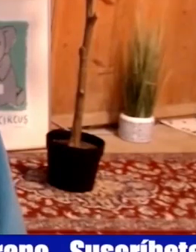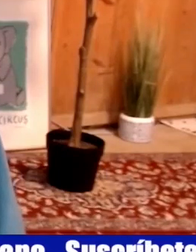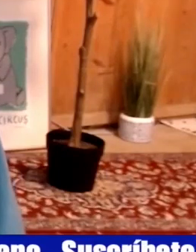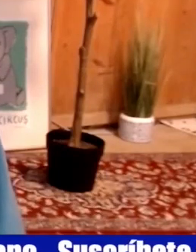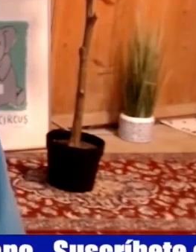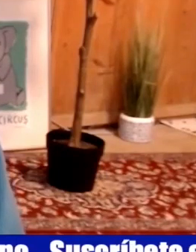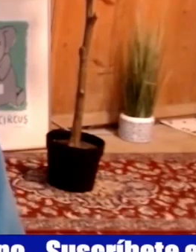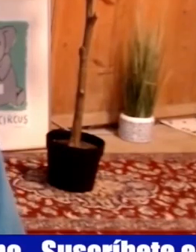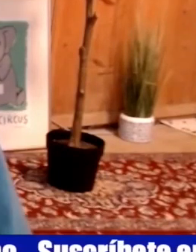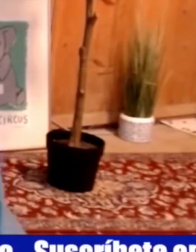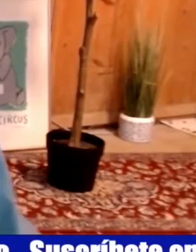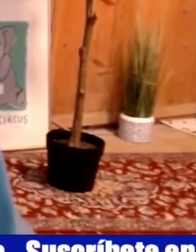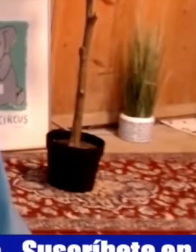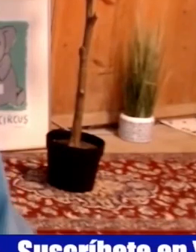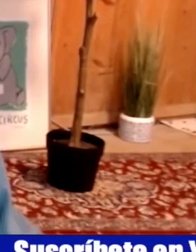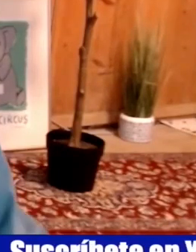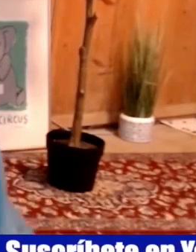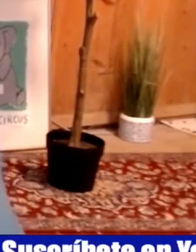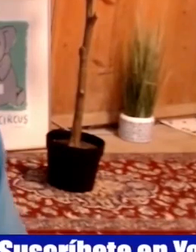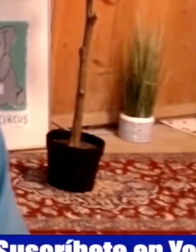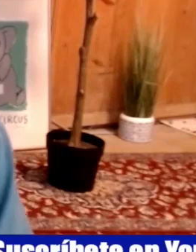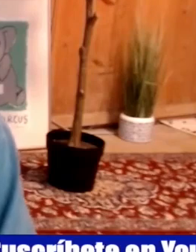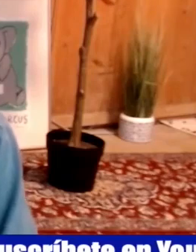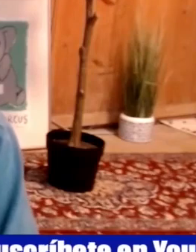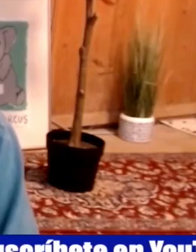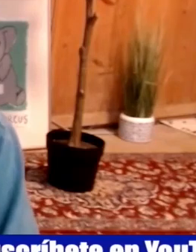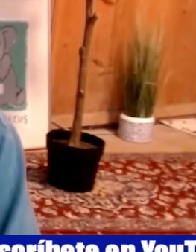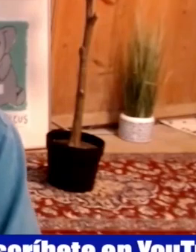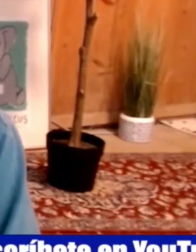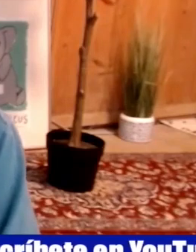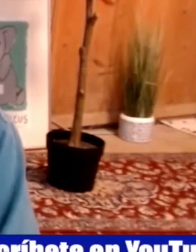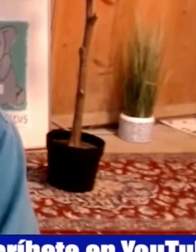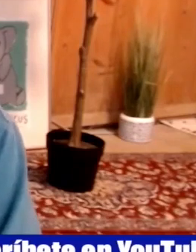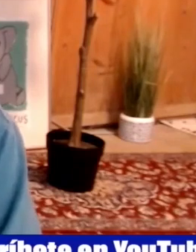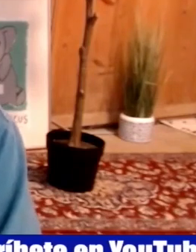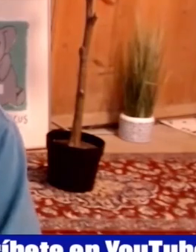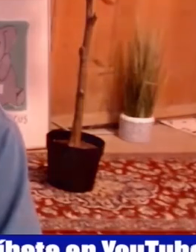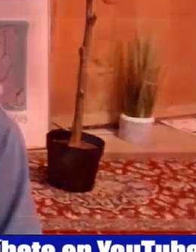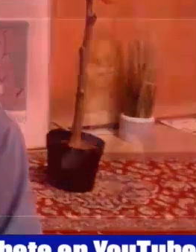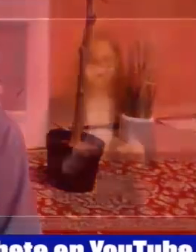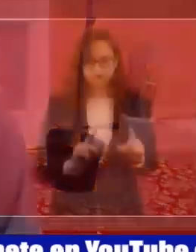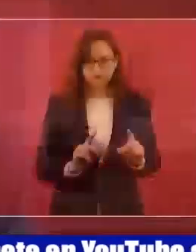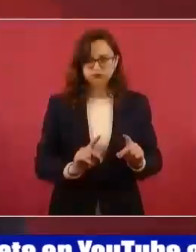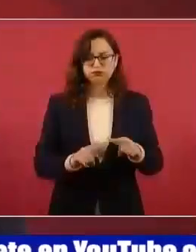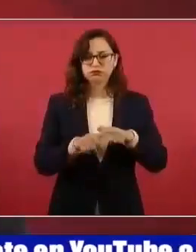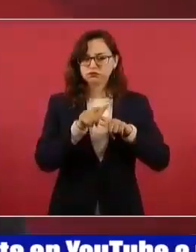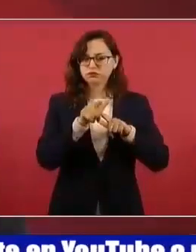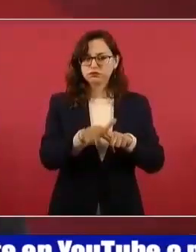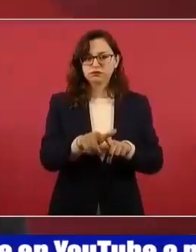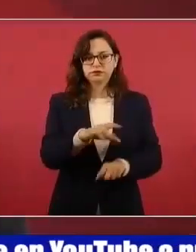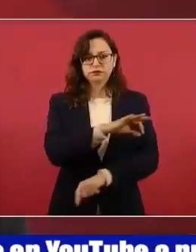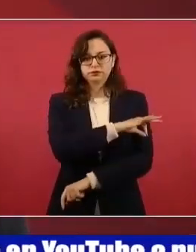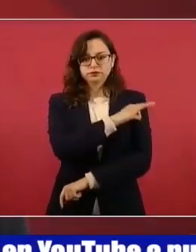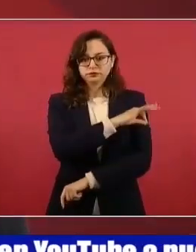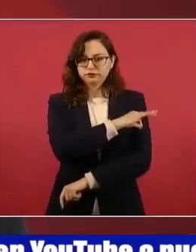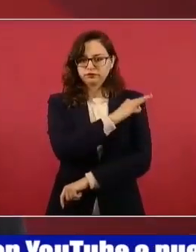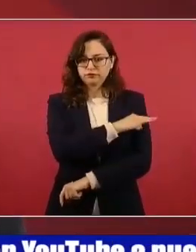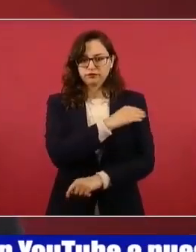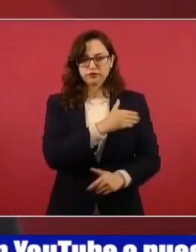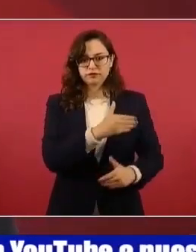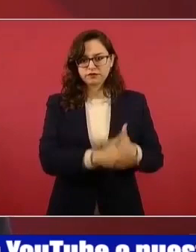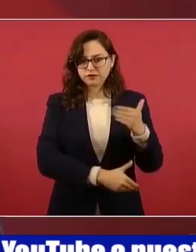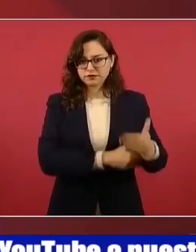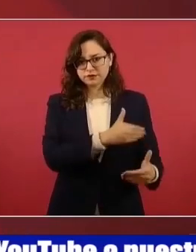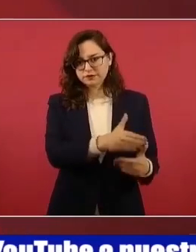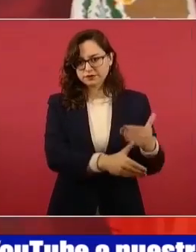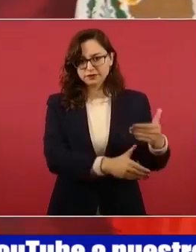las deidades mayas, el presidente López Obrador y su gobierno determinaron que se va a declarar la obra de, bueno,